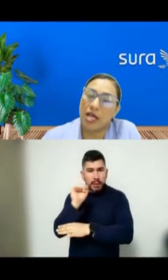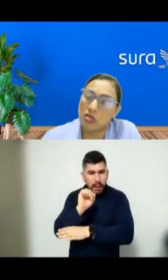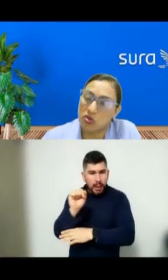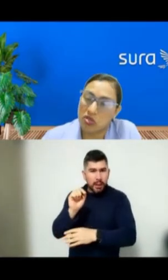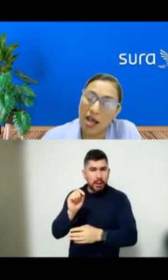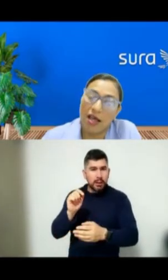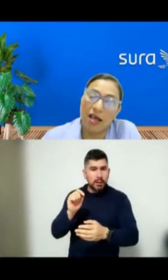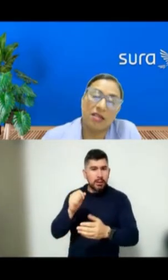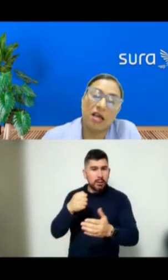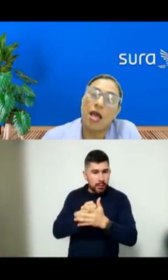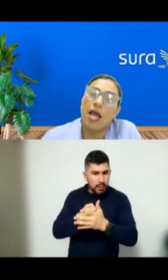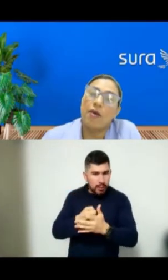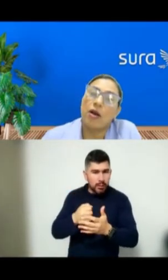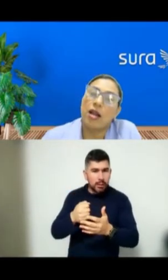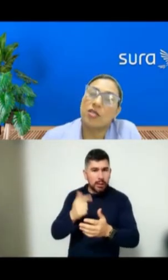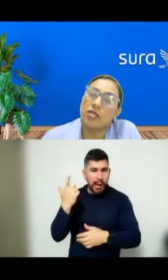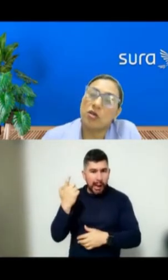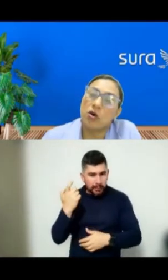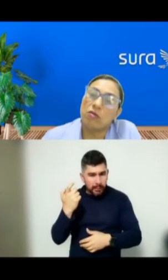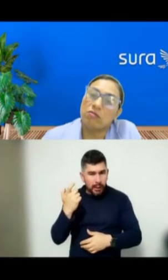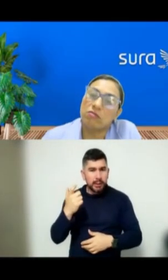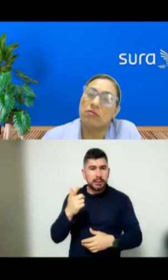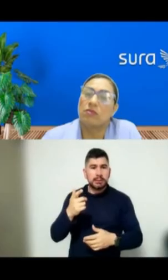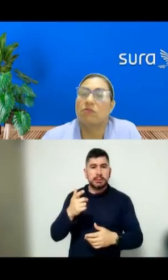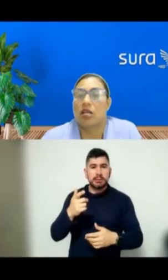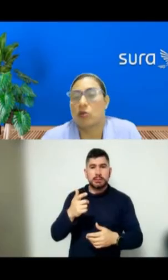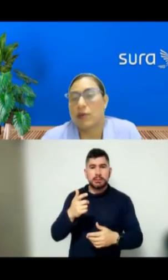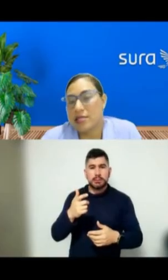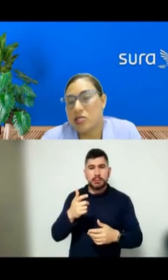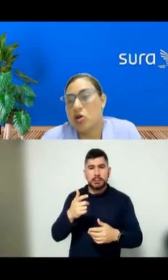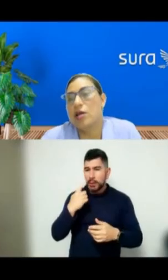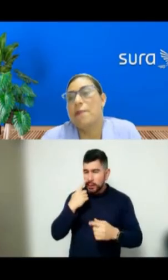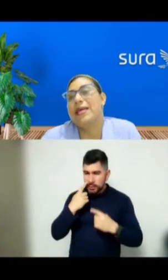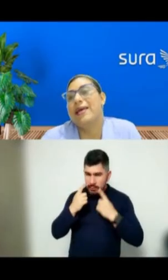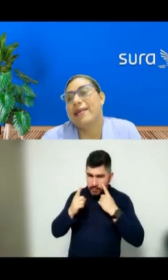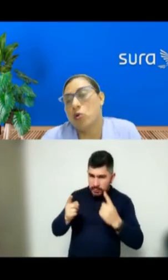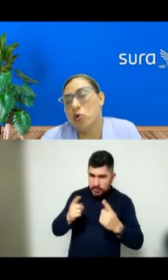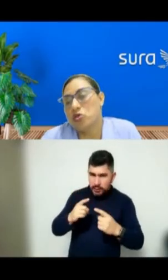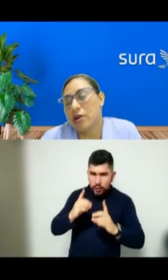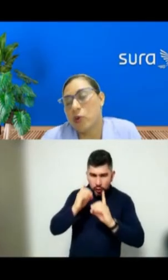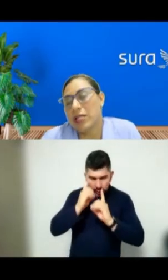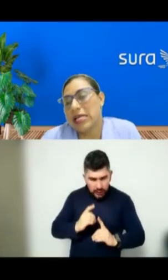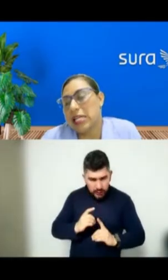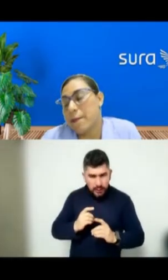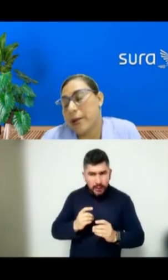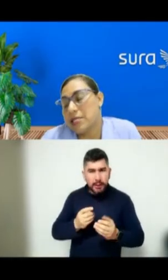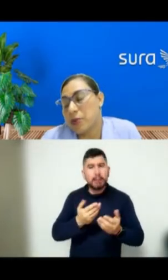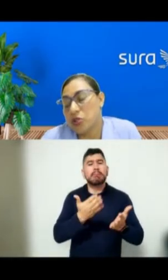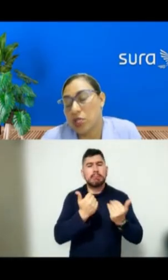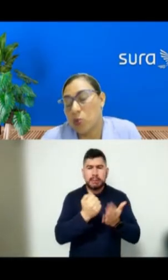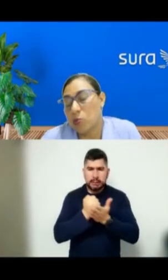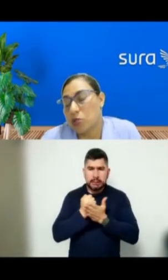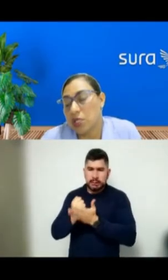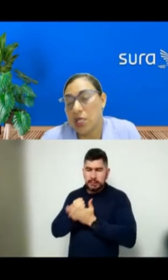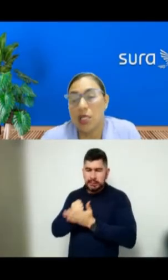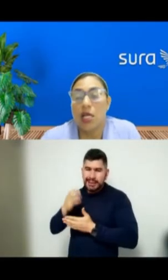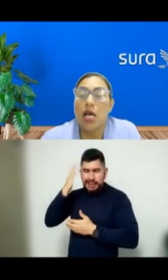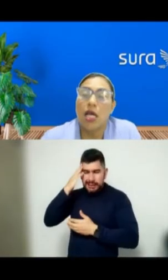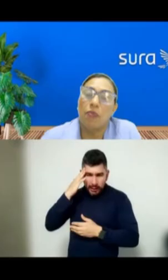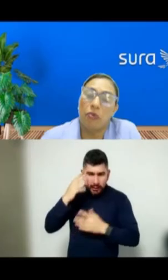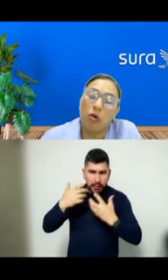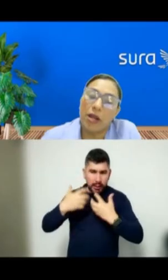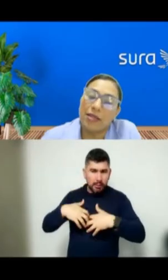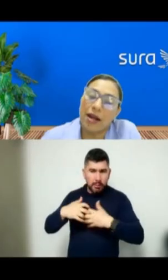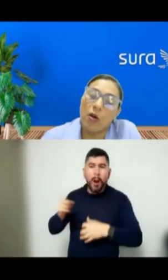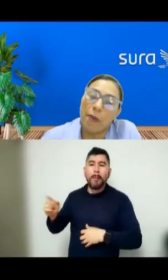armas, si hay condiciones asociadas, evaluar la situación, la toma de decisiones, pedir recursos. Recuerde que en la empresa pues yo tengo un